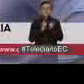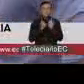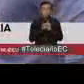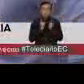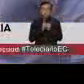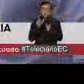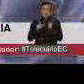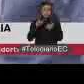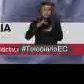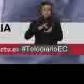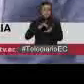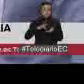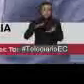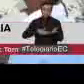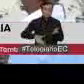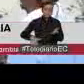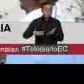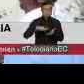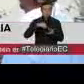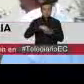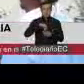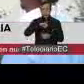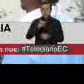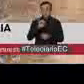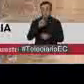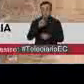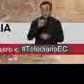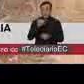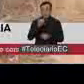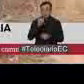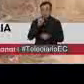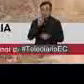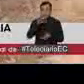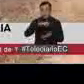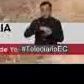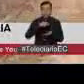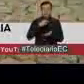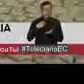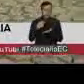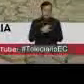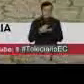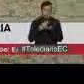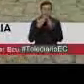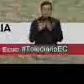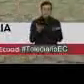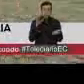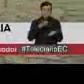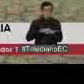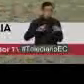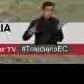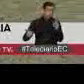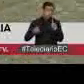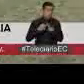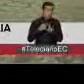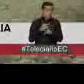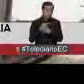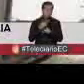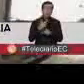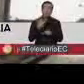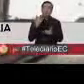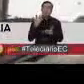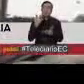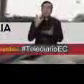arroceros en el recinto bella luz en juján provincia del guayas siendo esta provincia la principal productora de arroz